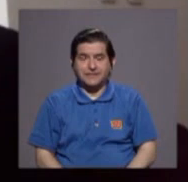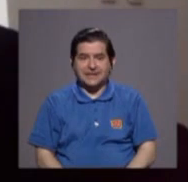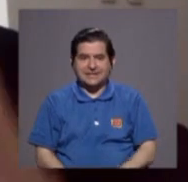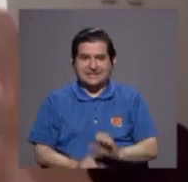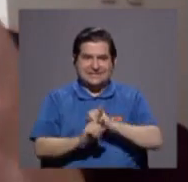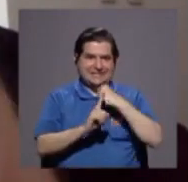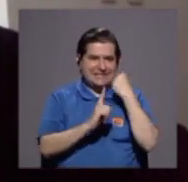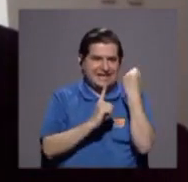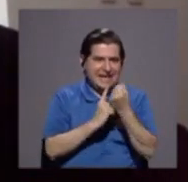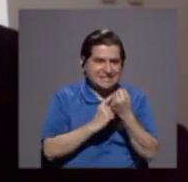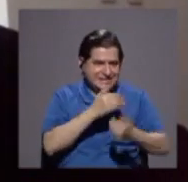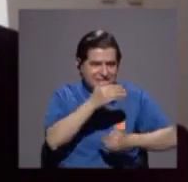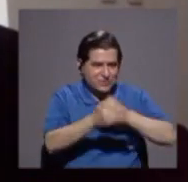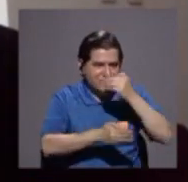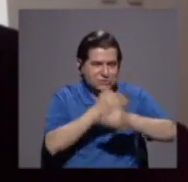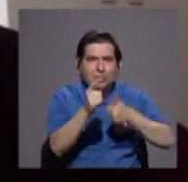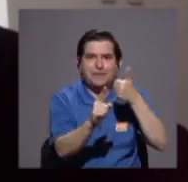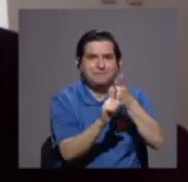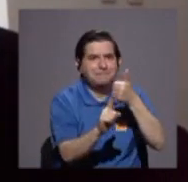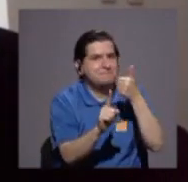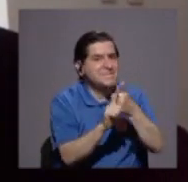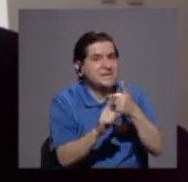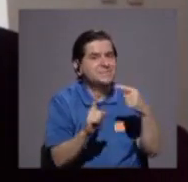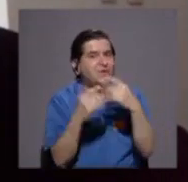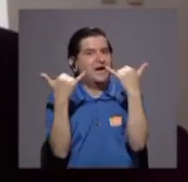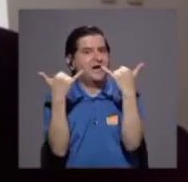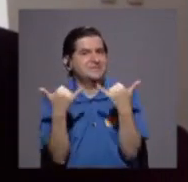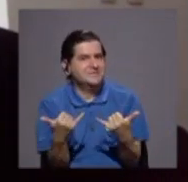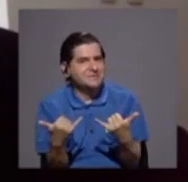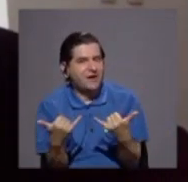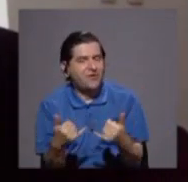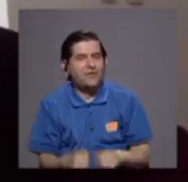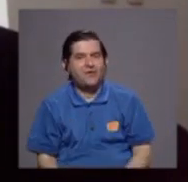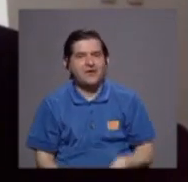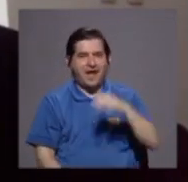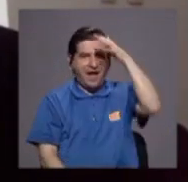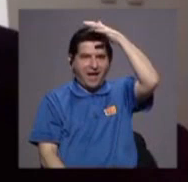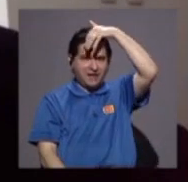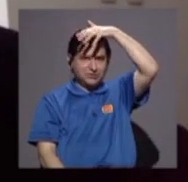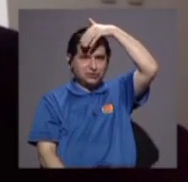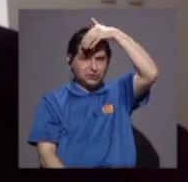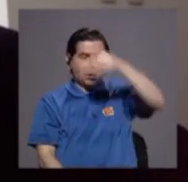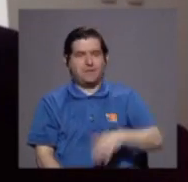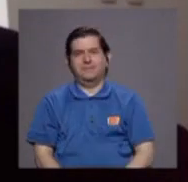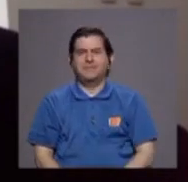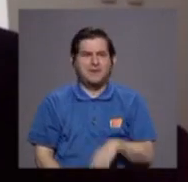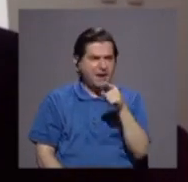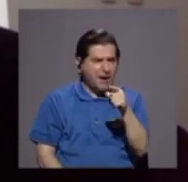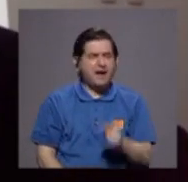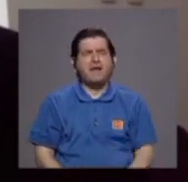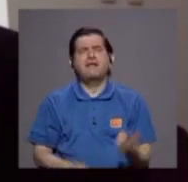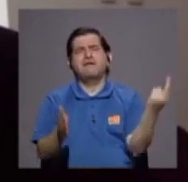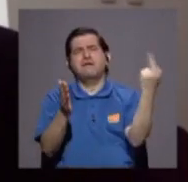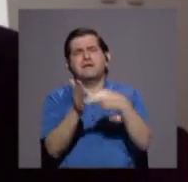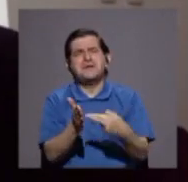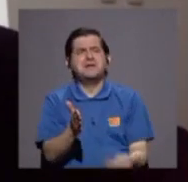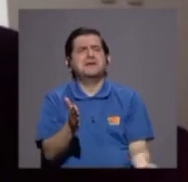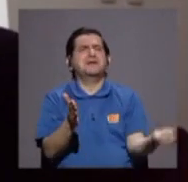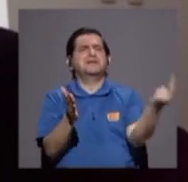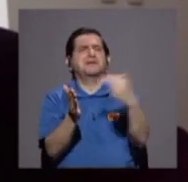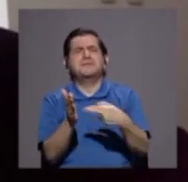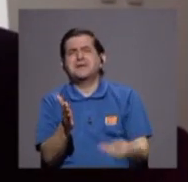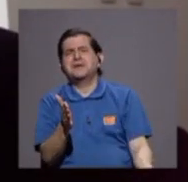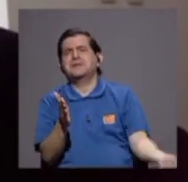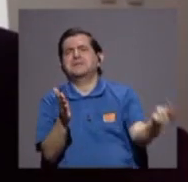integridad del proceso. Hasta el momento, Donald Trump se ha encargado